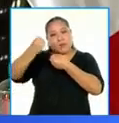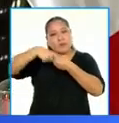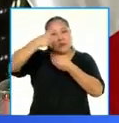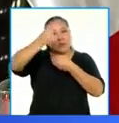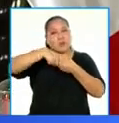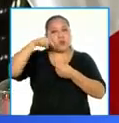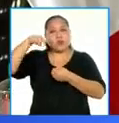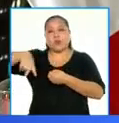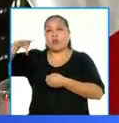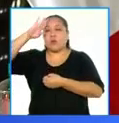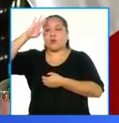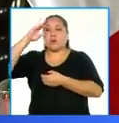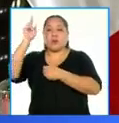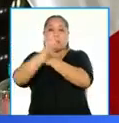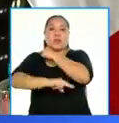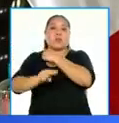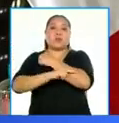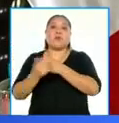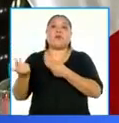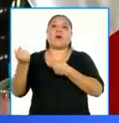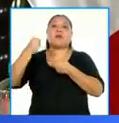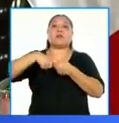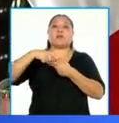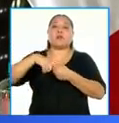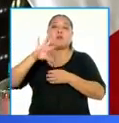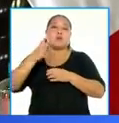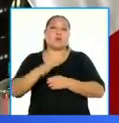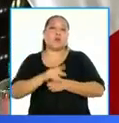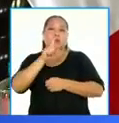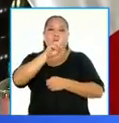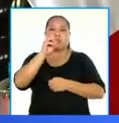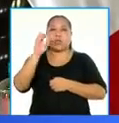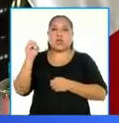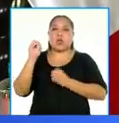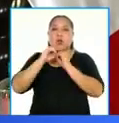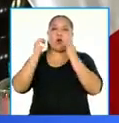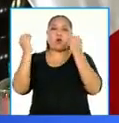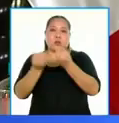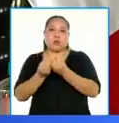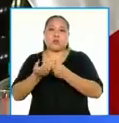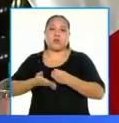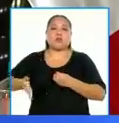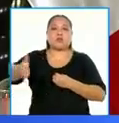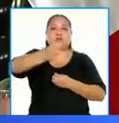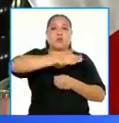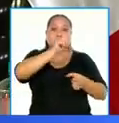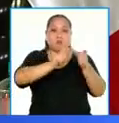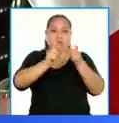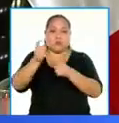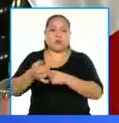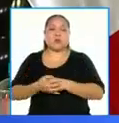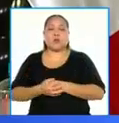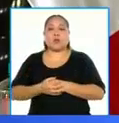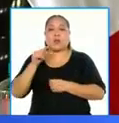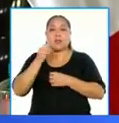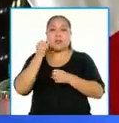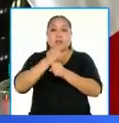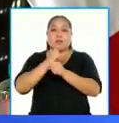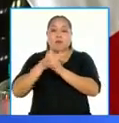la Policía Nacional y de alrededor de 100 organizaciones de la sociedad civil. En un